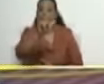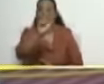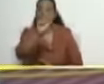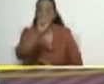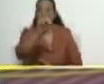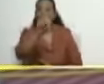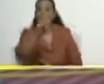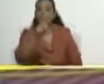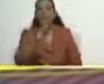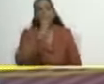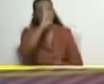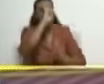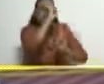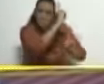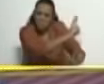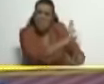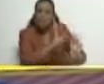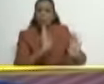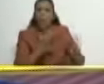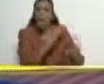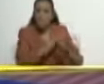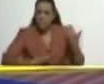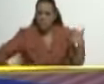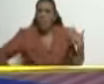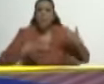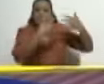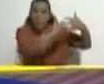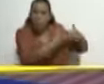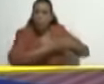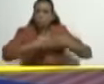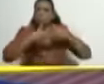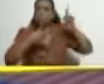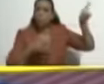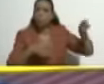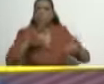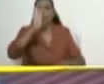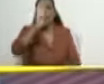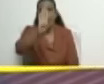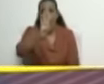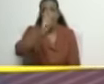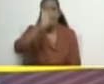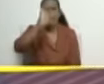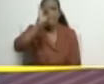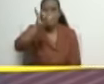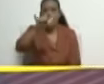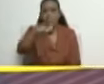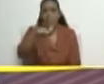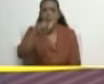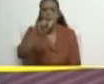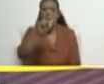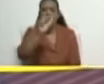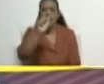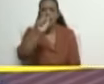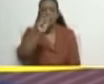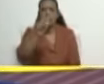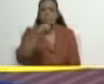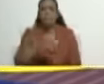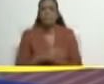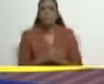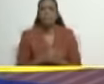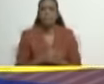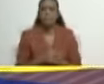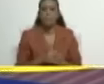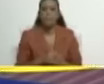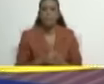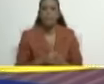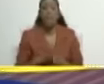al quien respeto. Yo respeto al presidente Biden. Yo conozco al presidente Biden.